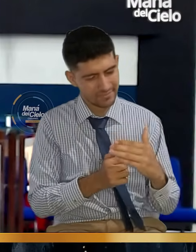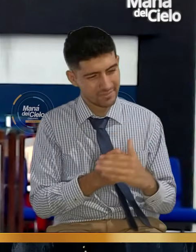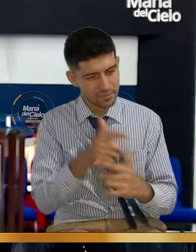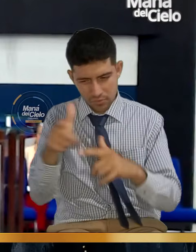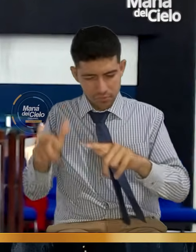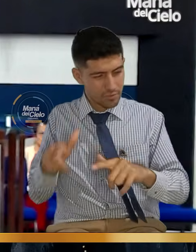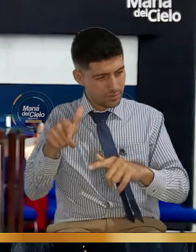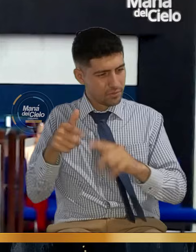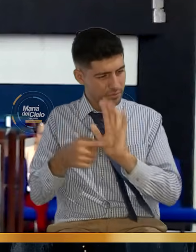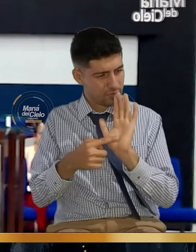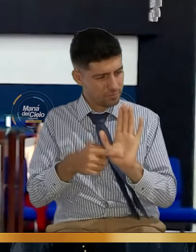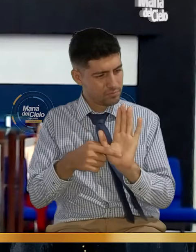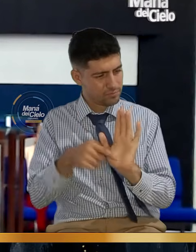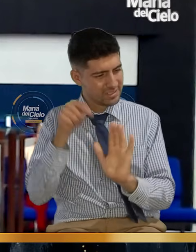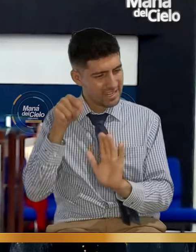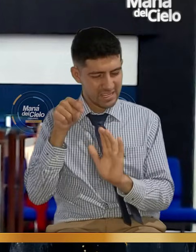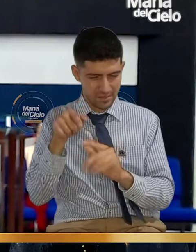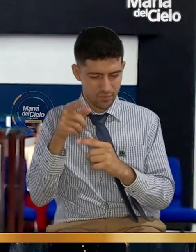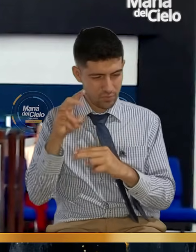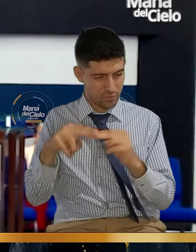lo cumple.